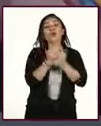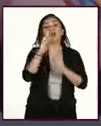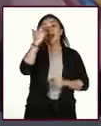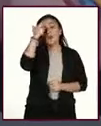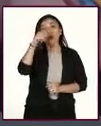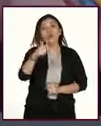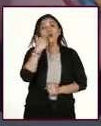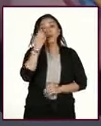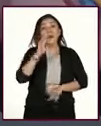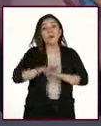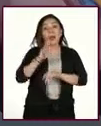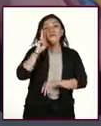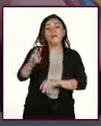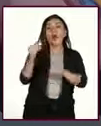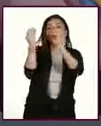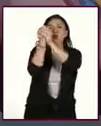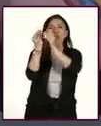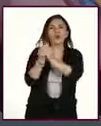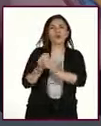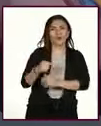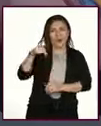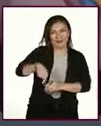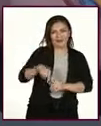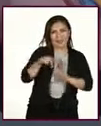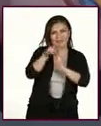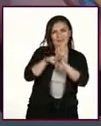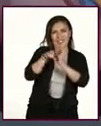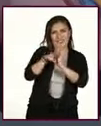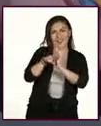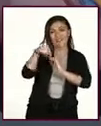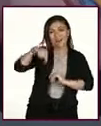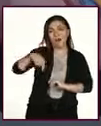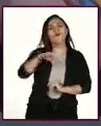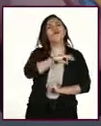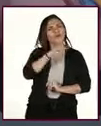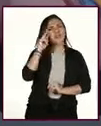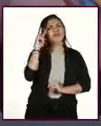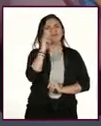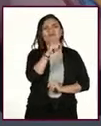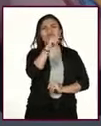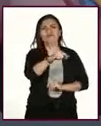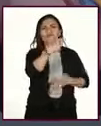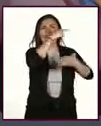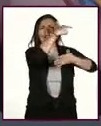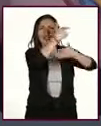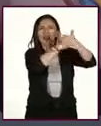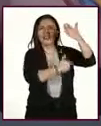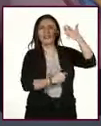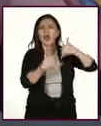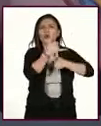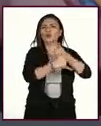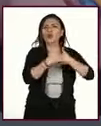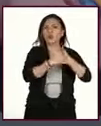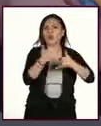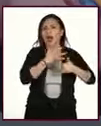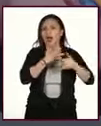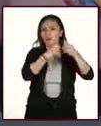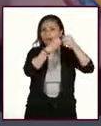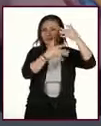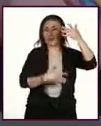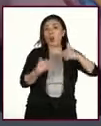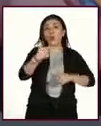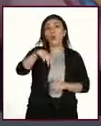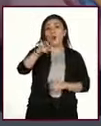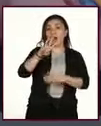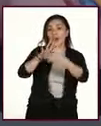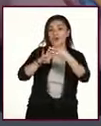que si desean consultar los seminarios virtuales de esta serie, pues lo pueden hacer, pueden revisar la lista de reproducción en YouTube. El código